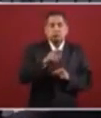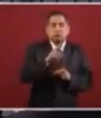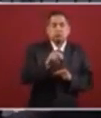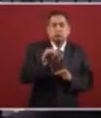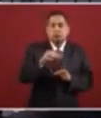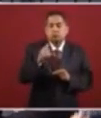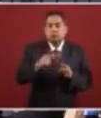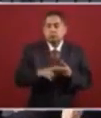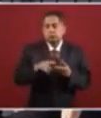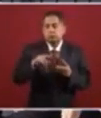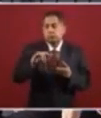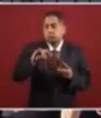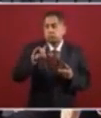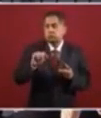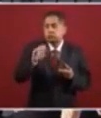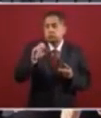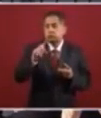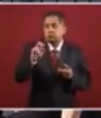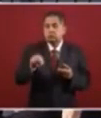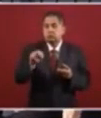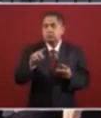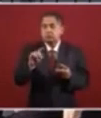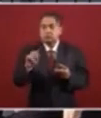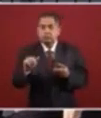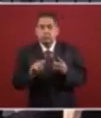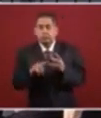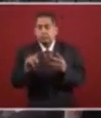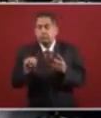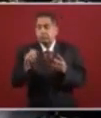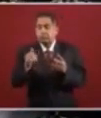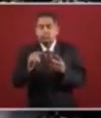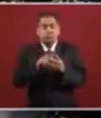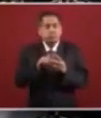y luís calderón zavala es cuanto presidente